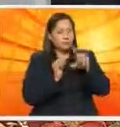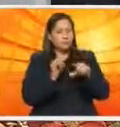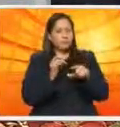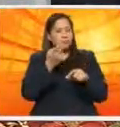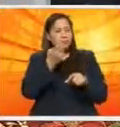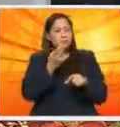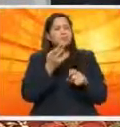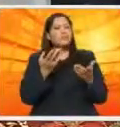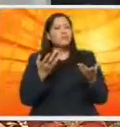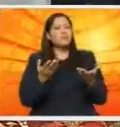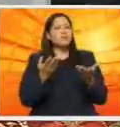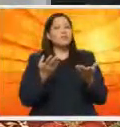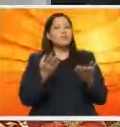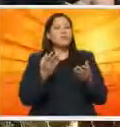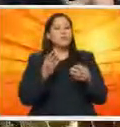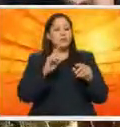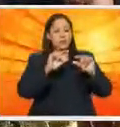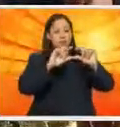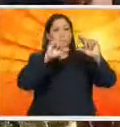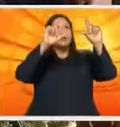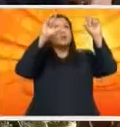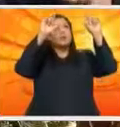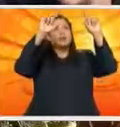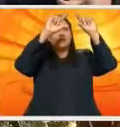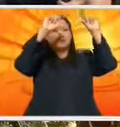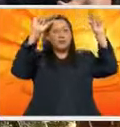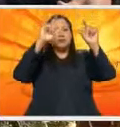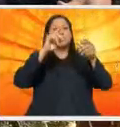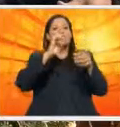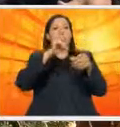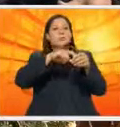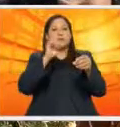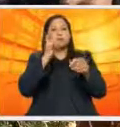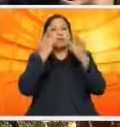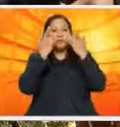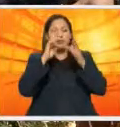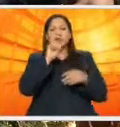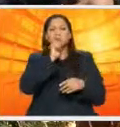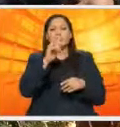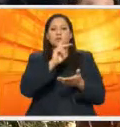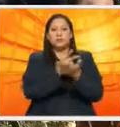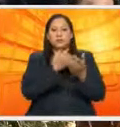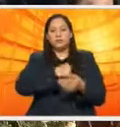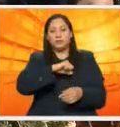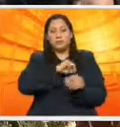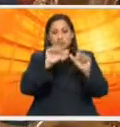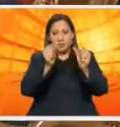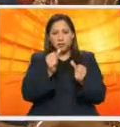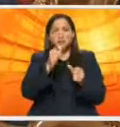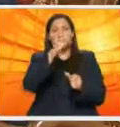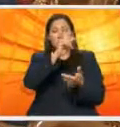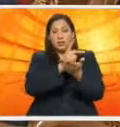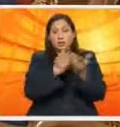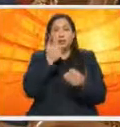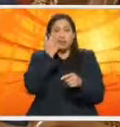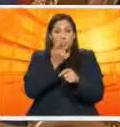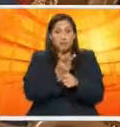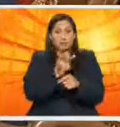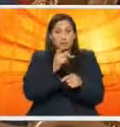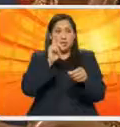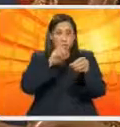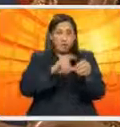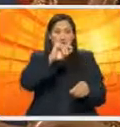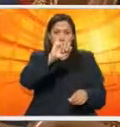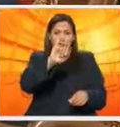incida directamente en la matrícula, que no se nos vayan del programa Saludarte. Muy bien. A pesar de que es un programa voluntario, lo que pretendemos es